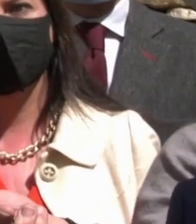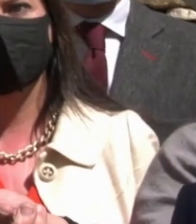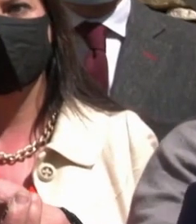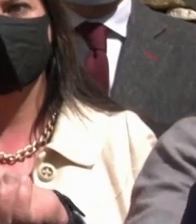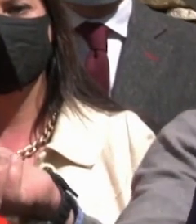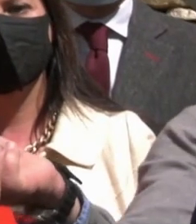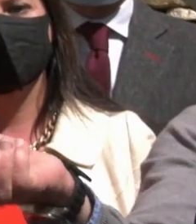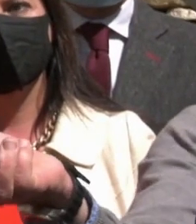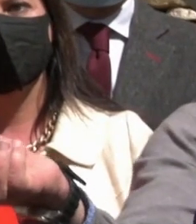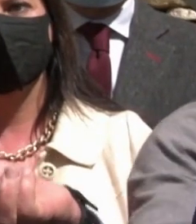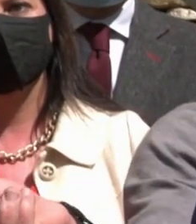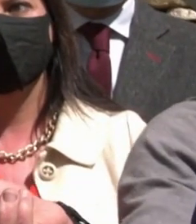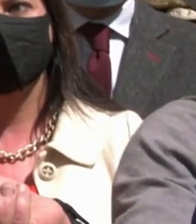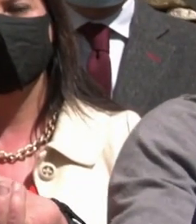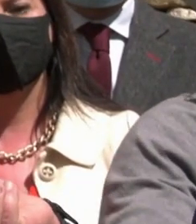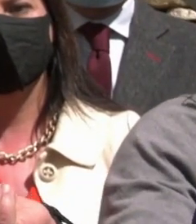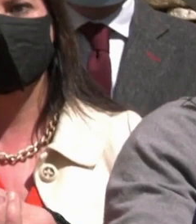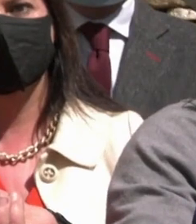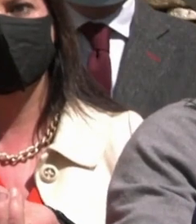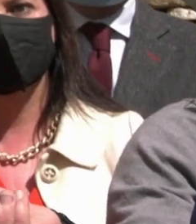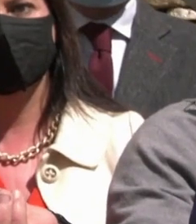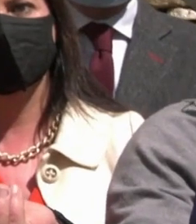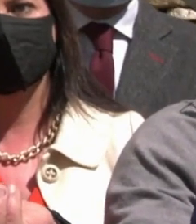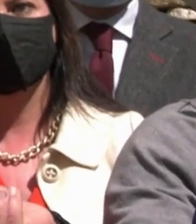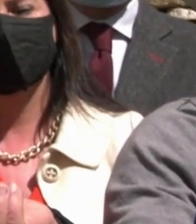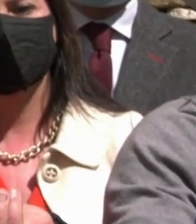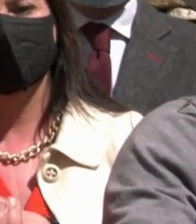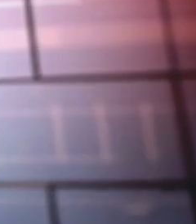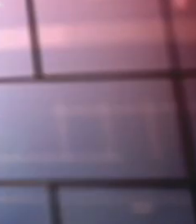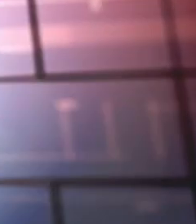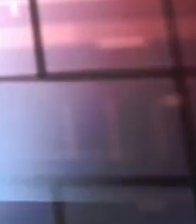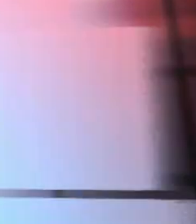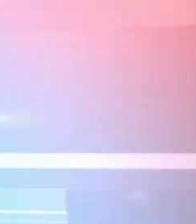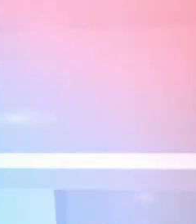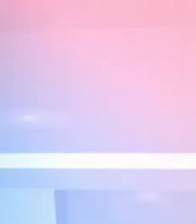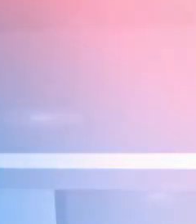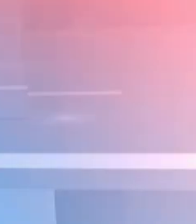Nosotros tenemos un plan B, pero estamos, insisto, esperando a que el Gobierno tome una decisión.